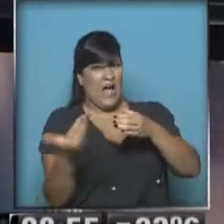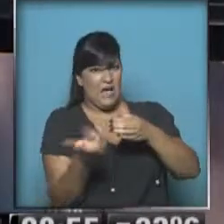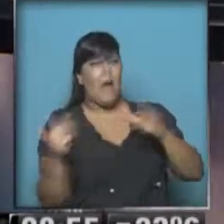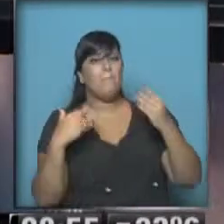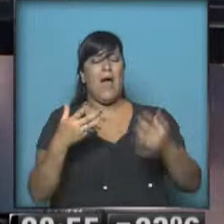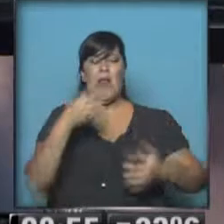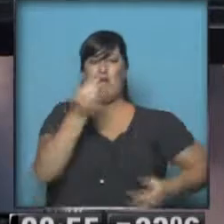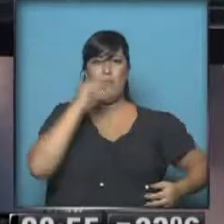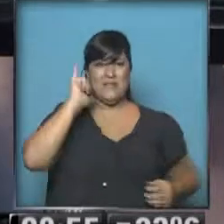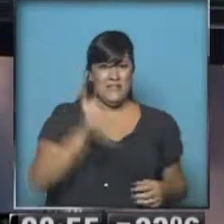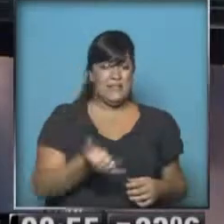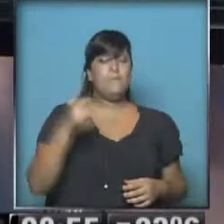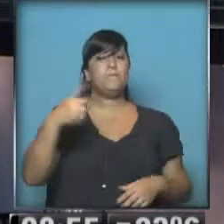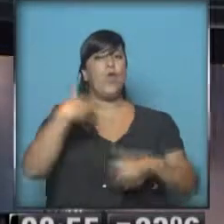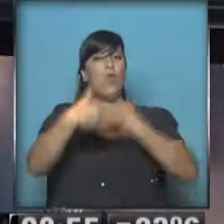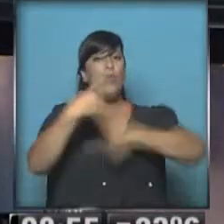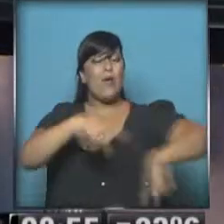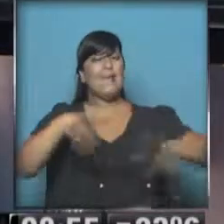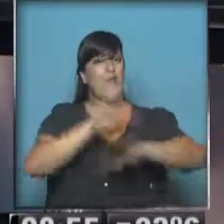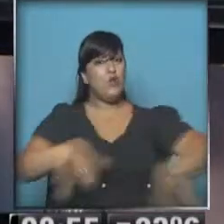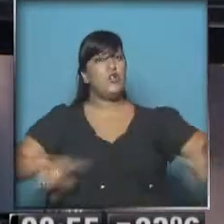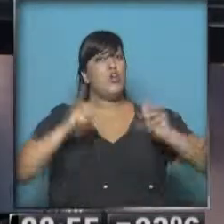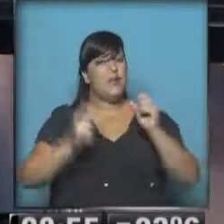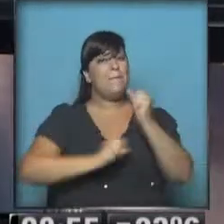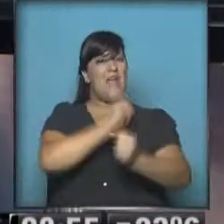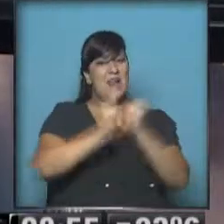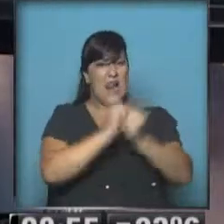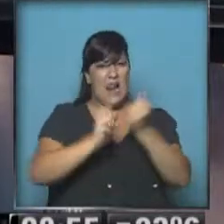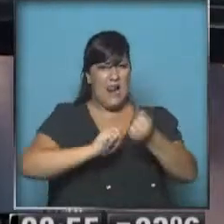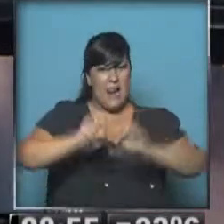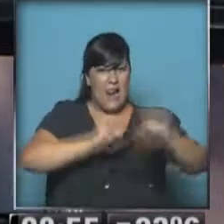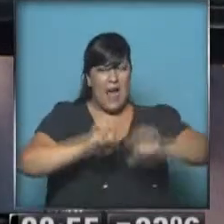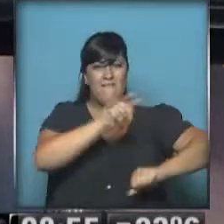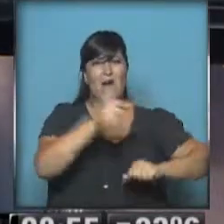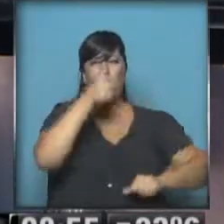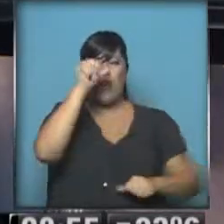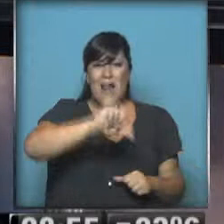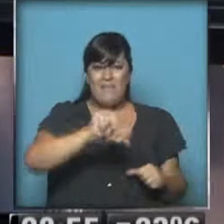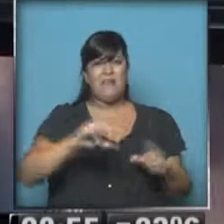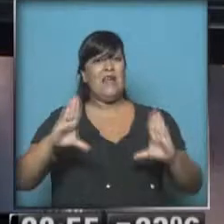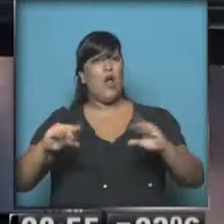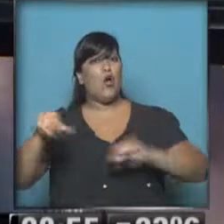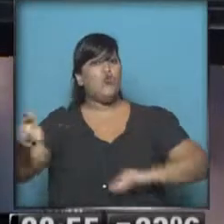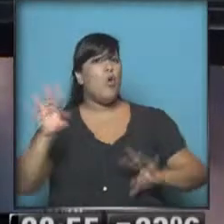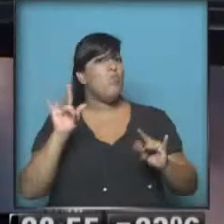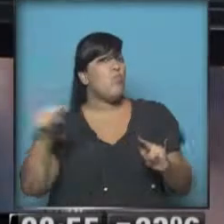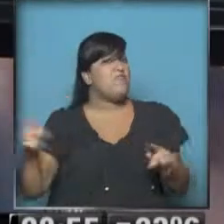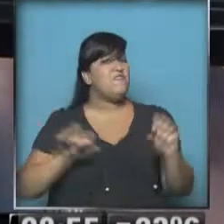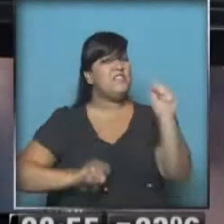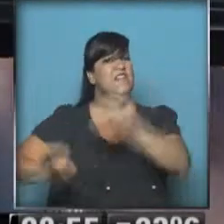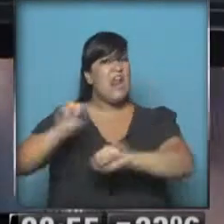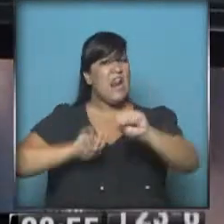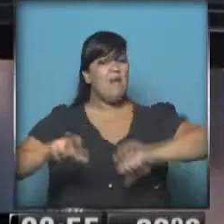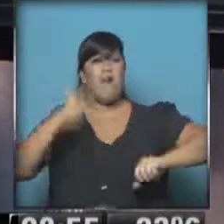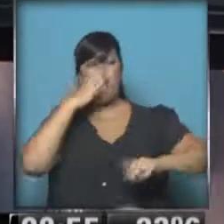seguro en lo posible los juguetes de los chicos también lavarlos con eso los colchones es muy difícil lavarlos y que luego